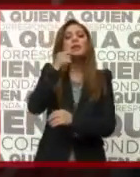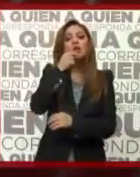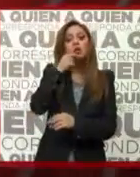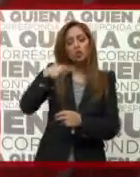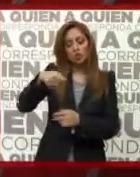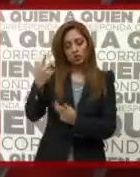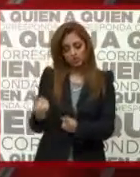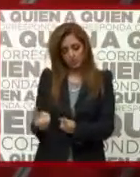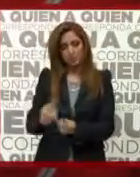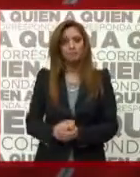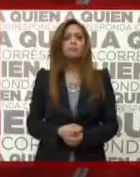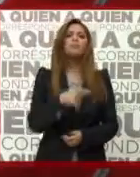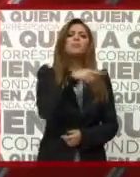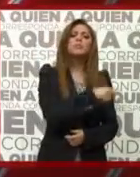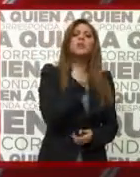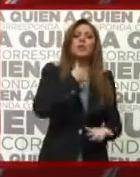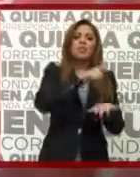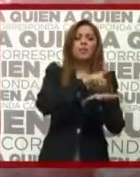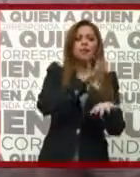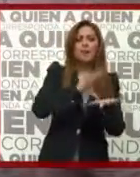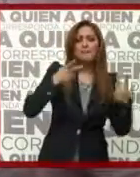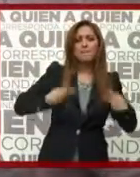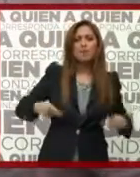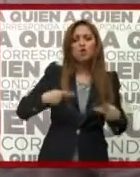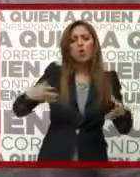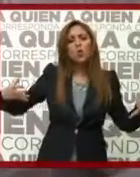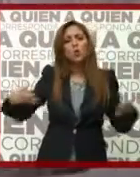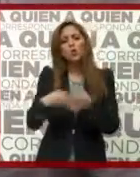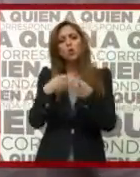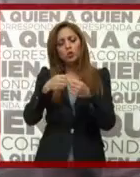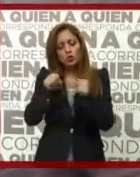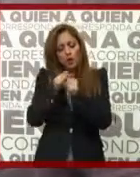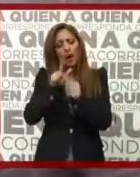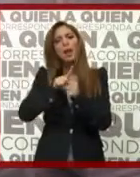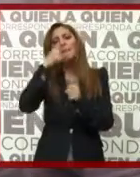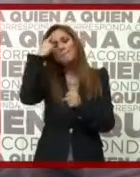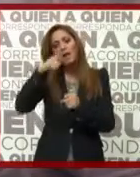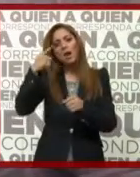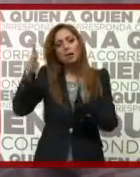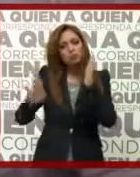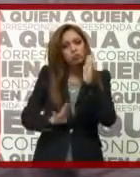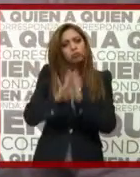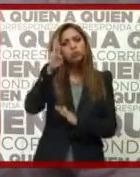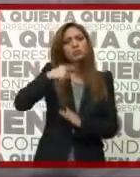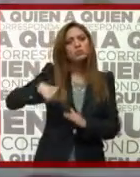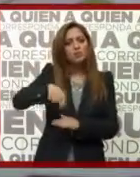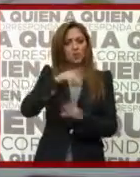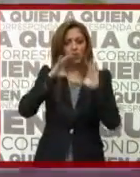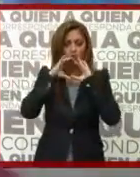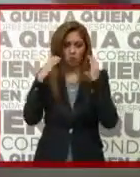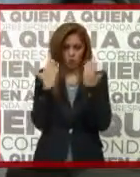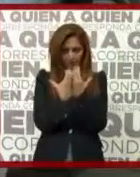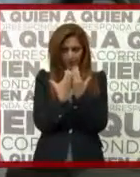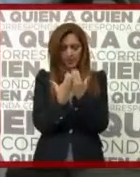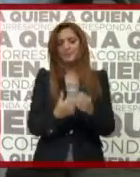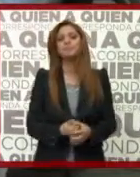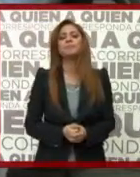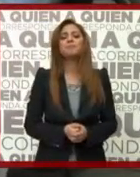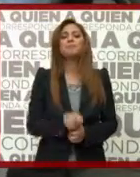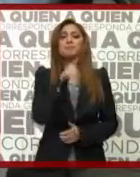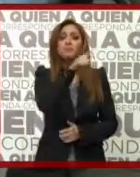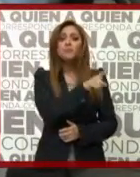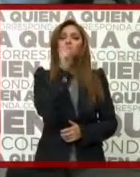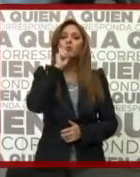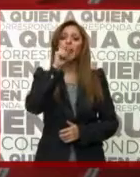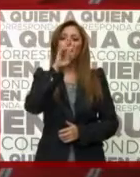nosotros tratamos de hacer es incorporarlos a la sociedad o a su comunidad como una parte activa de nuestra comunidad. Uno de los principales deseos